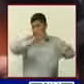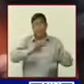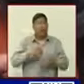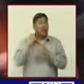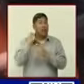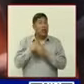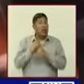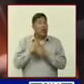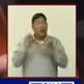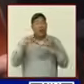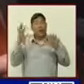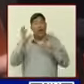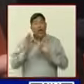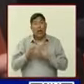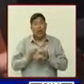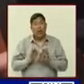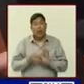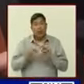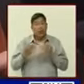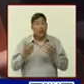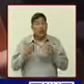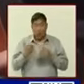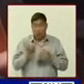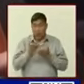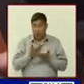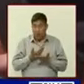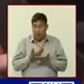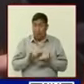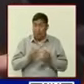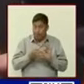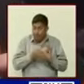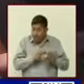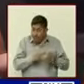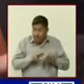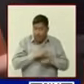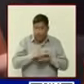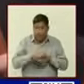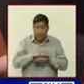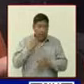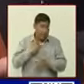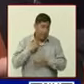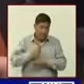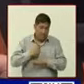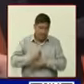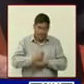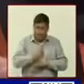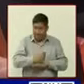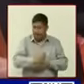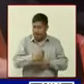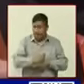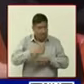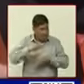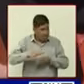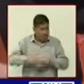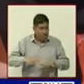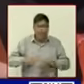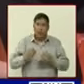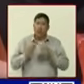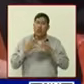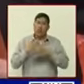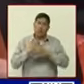está realizándose en coordinación con EPSAS y otros prestadores de servicio. El trabajo es un poco lento porque hay